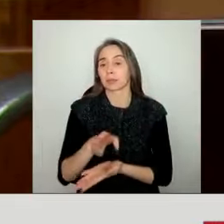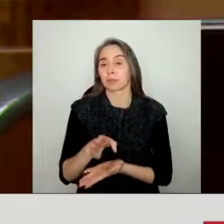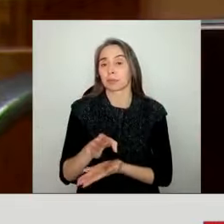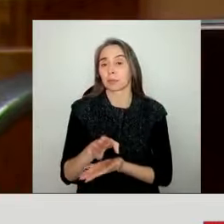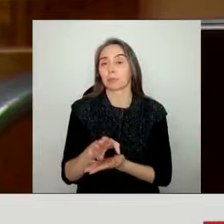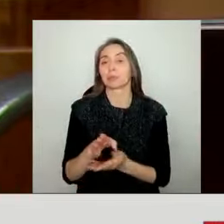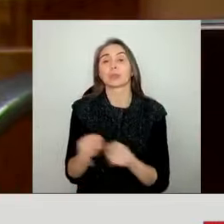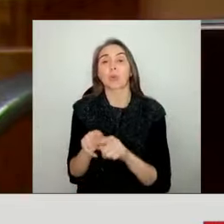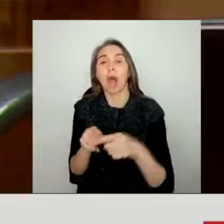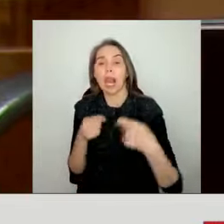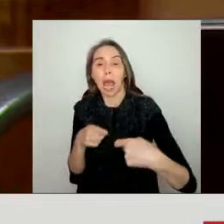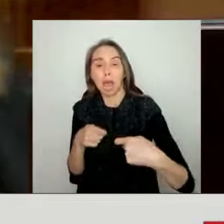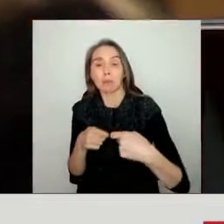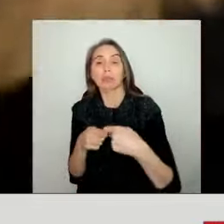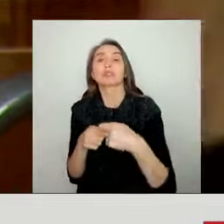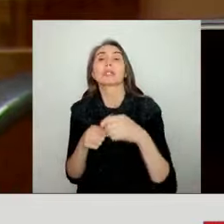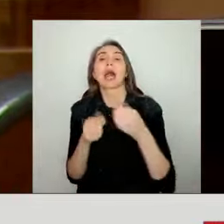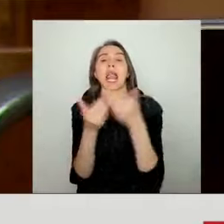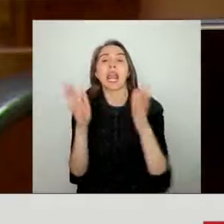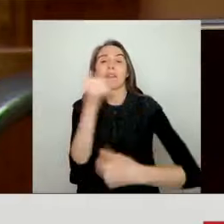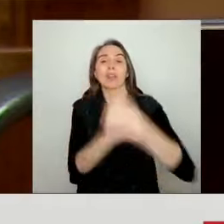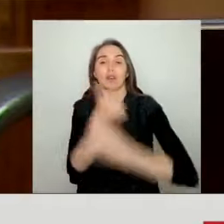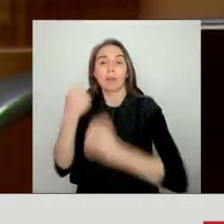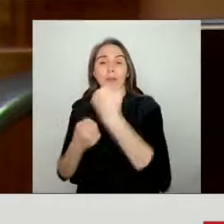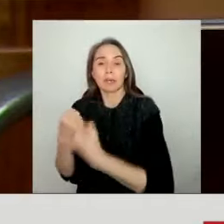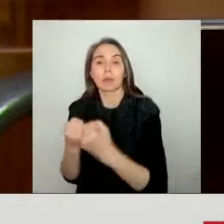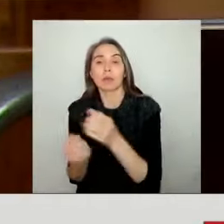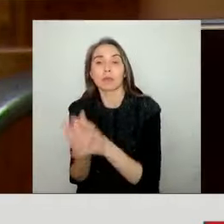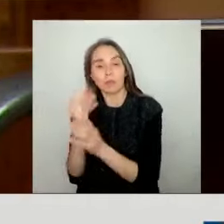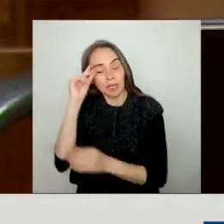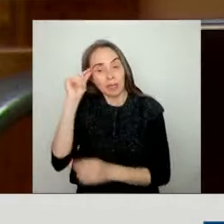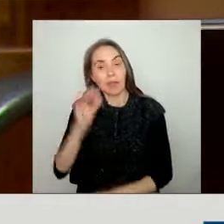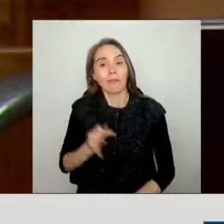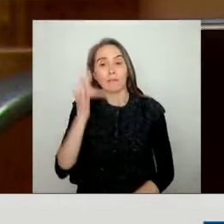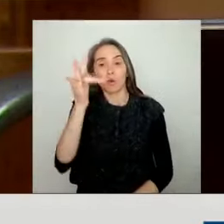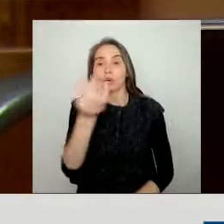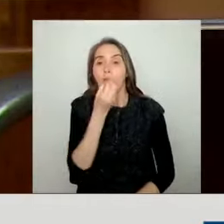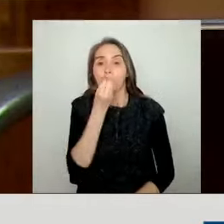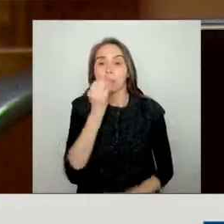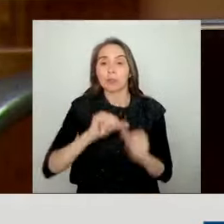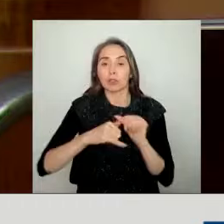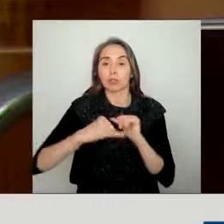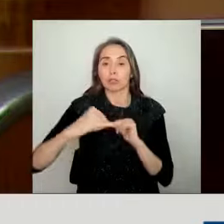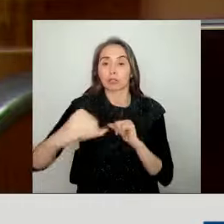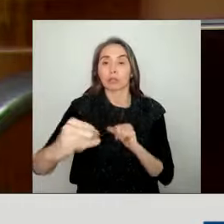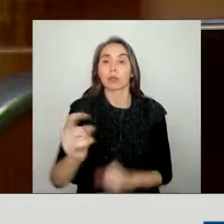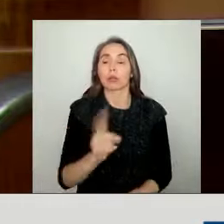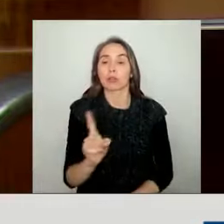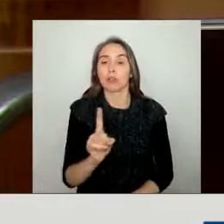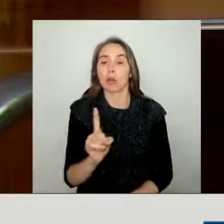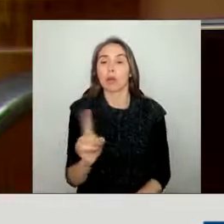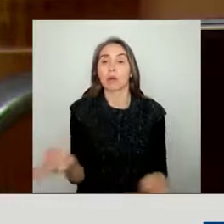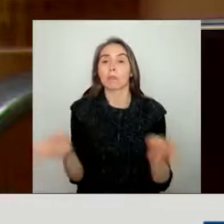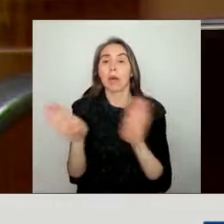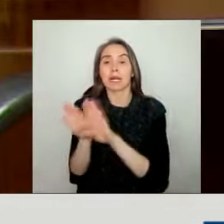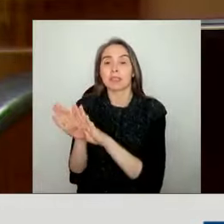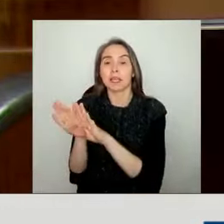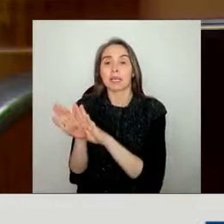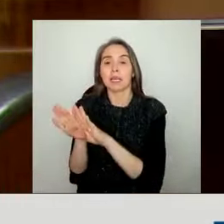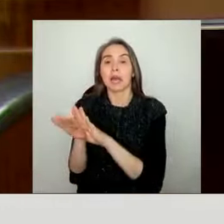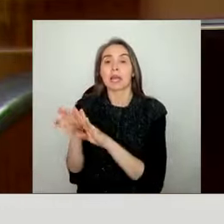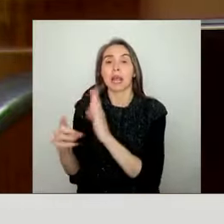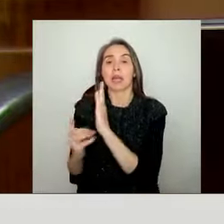libre competencia la innovación y un futuro de alimentación sostenible y no por cerrar las puertas a ese desarrollo